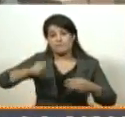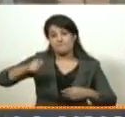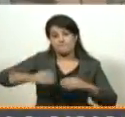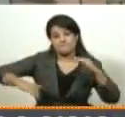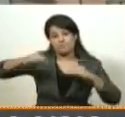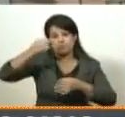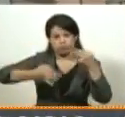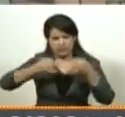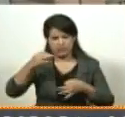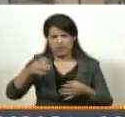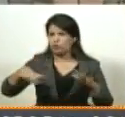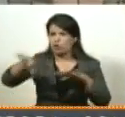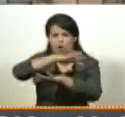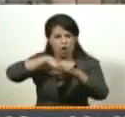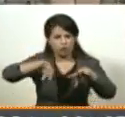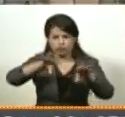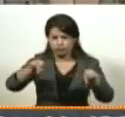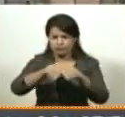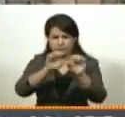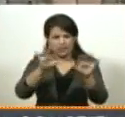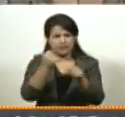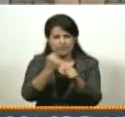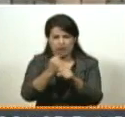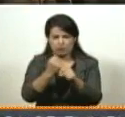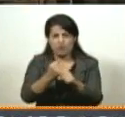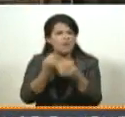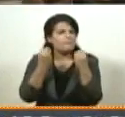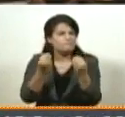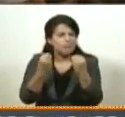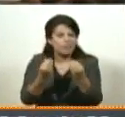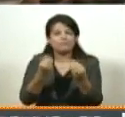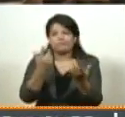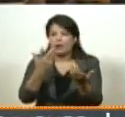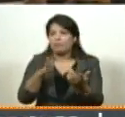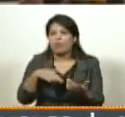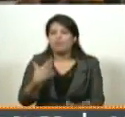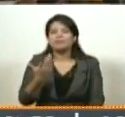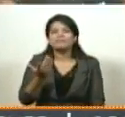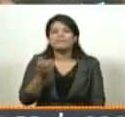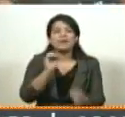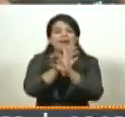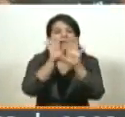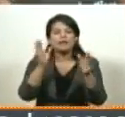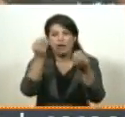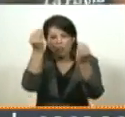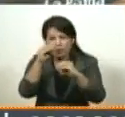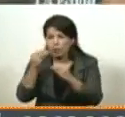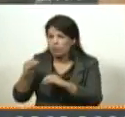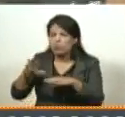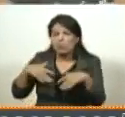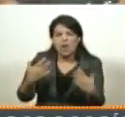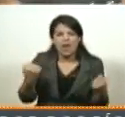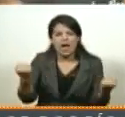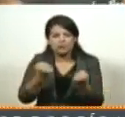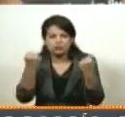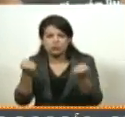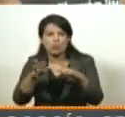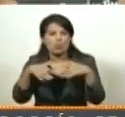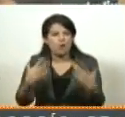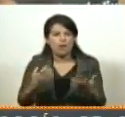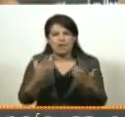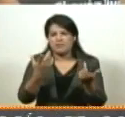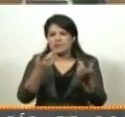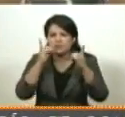manera tal que podamos tener un pool unificado de las acciones que se toman en el